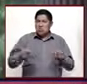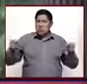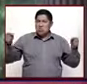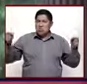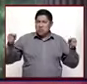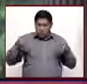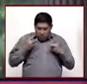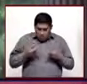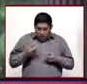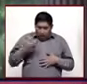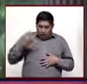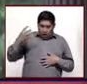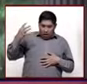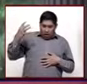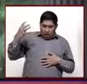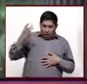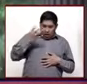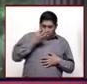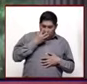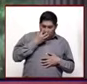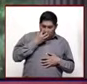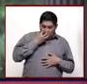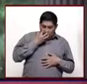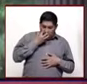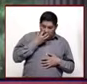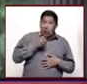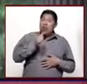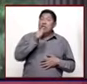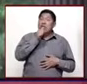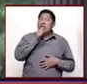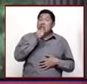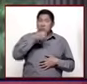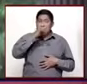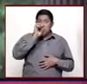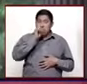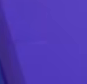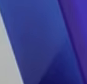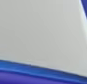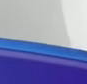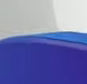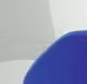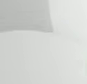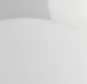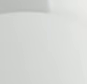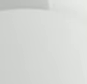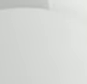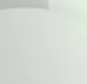observar a simple vista nos dan a entender de que el agua que se está consumiendo no es potable.